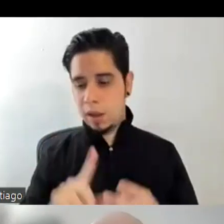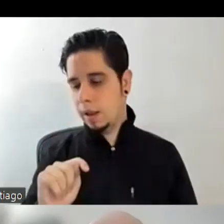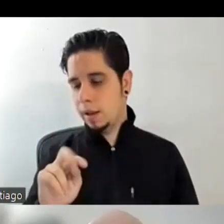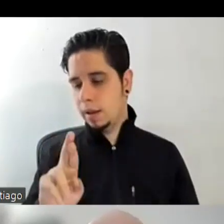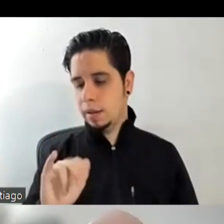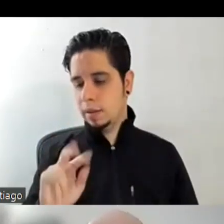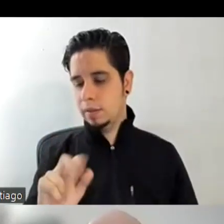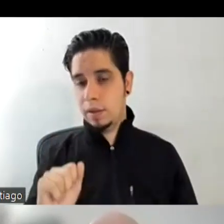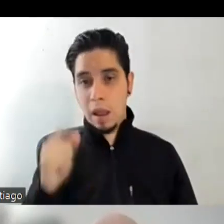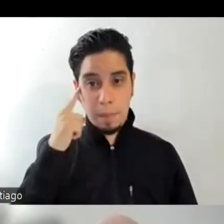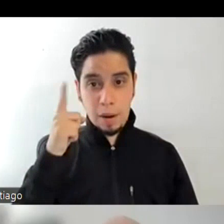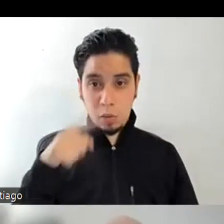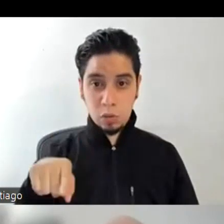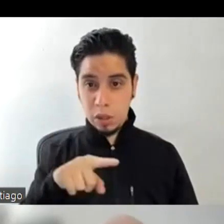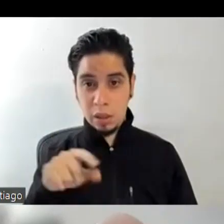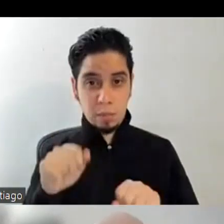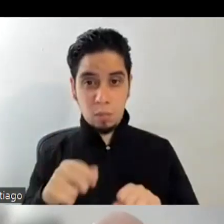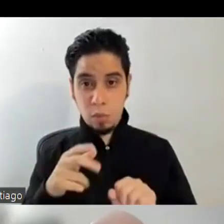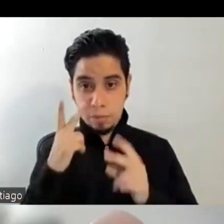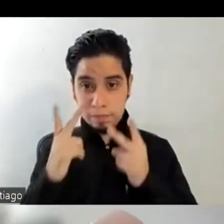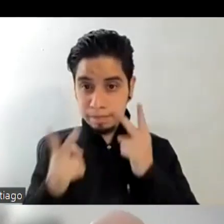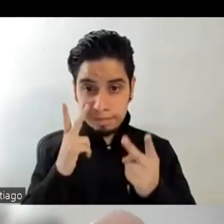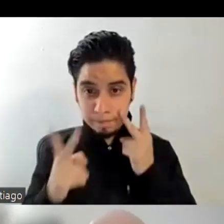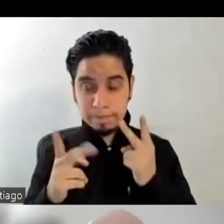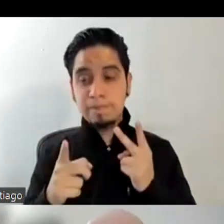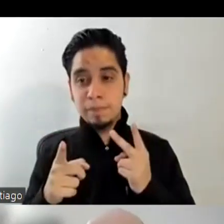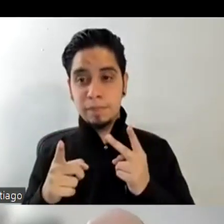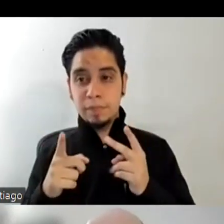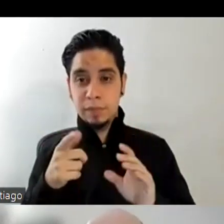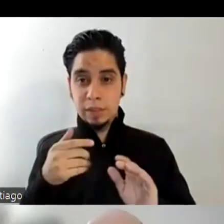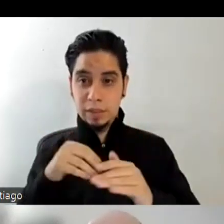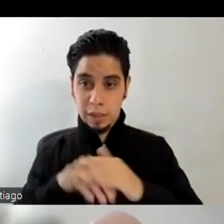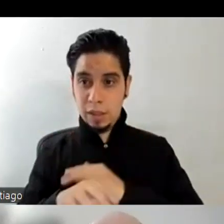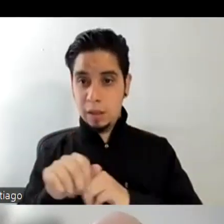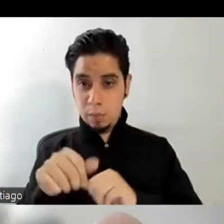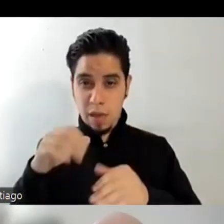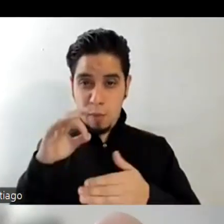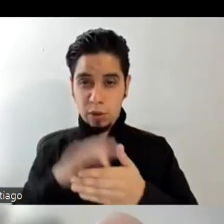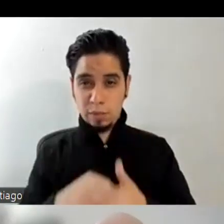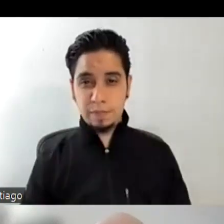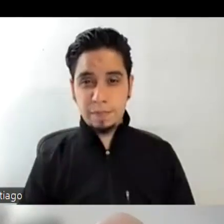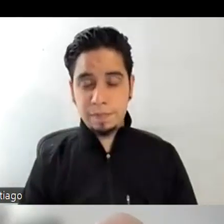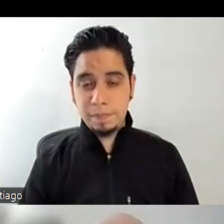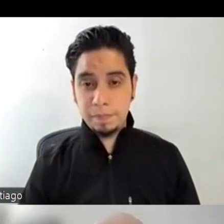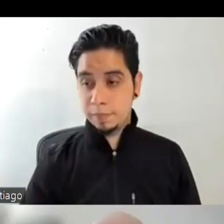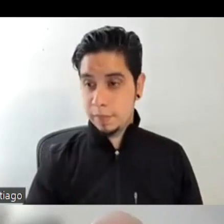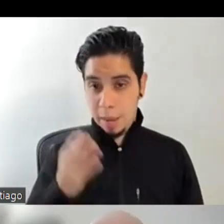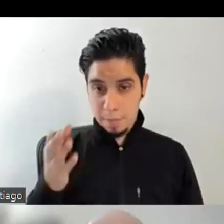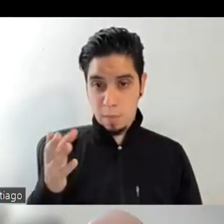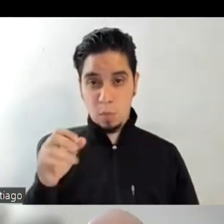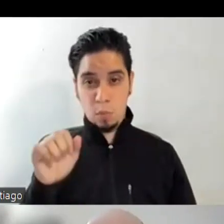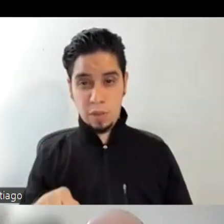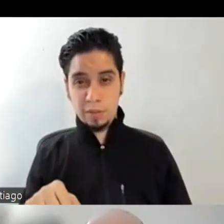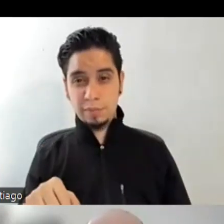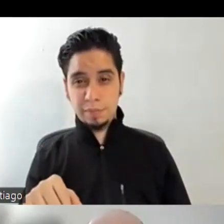mira, pueda accesar a nuestra página y pueda emitir su voto. También en esa misma pestañita va a encontrar